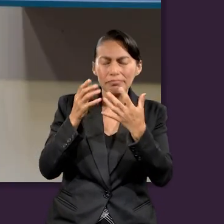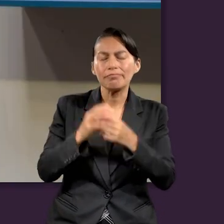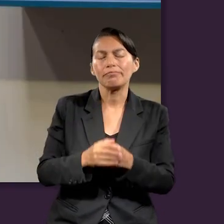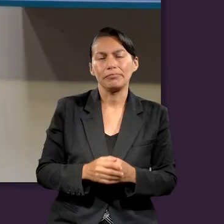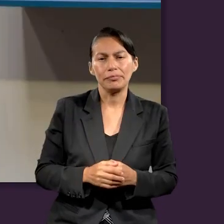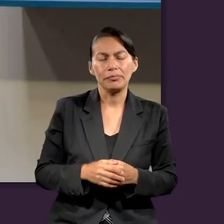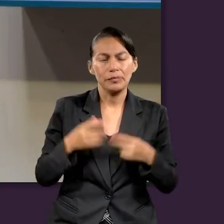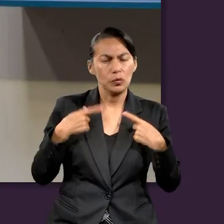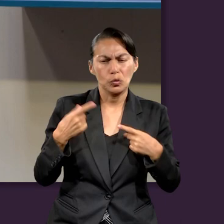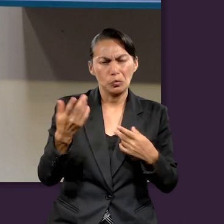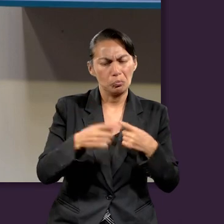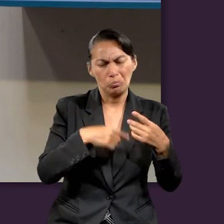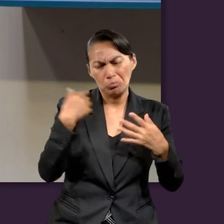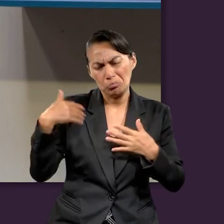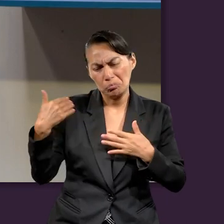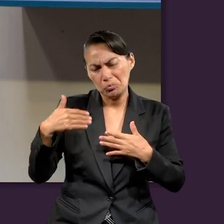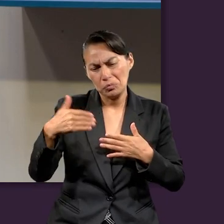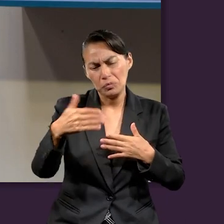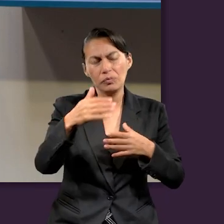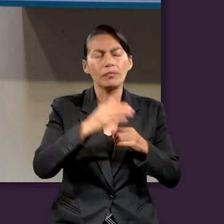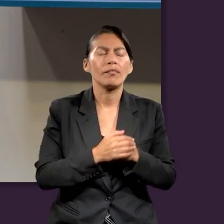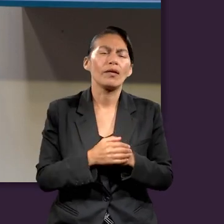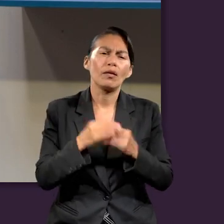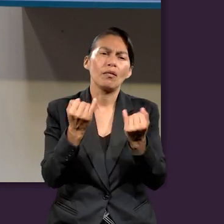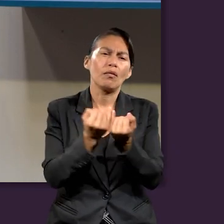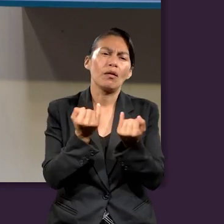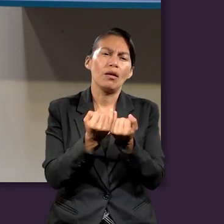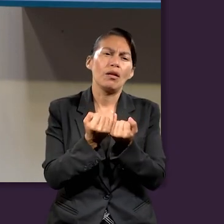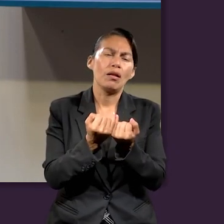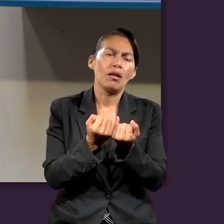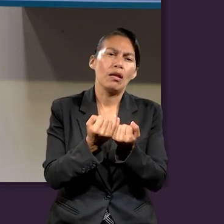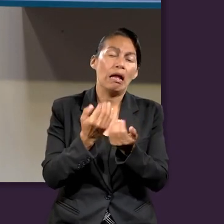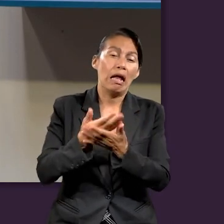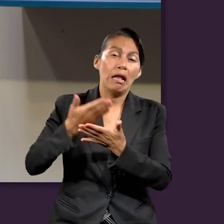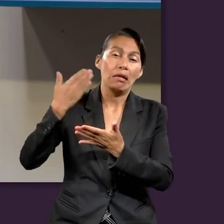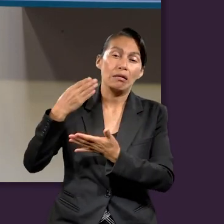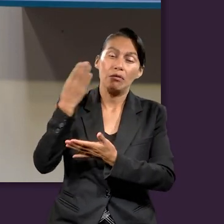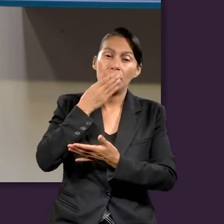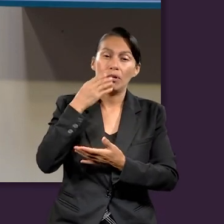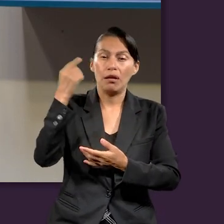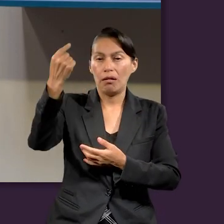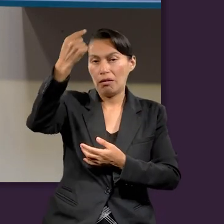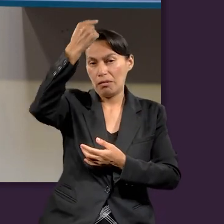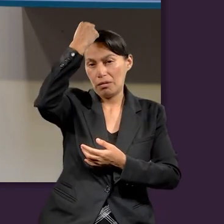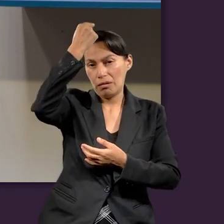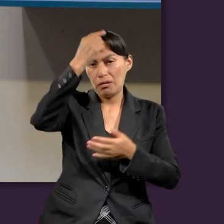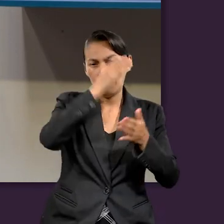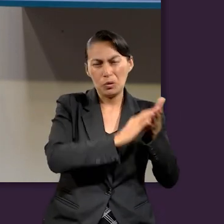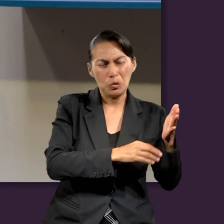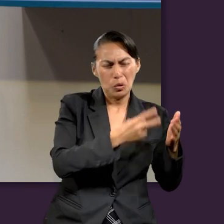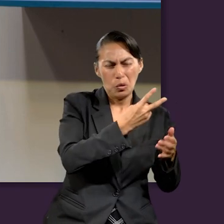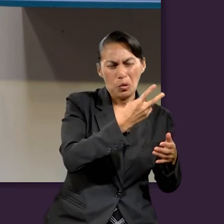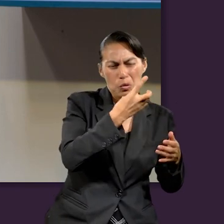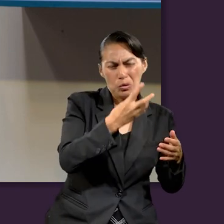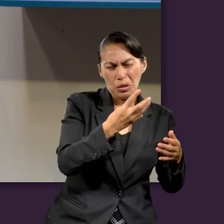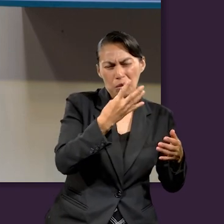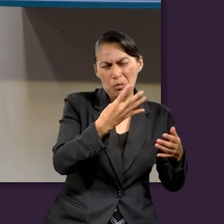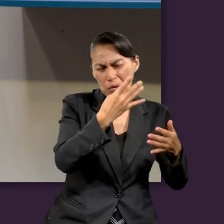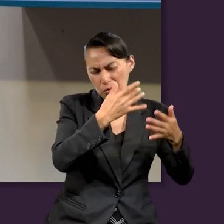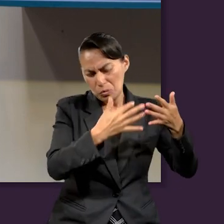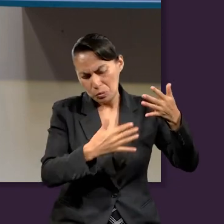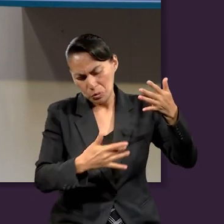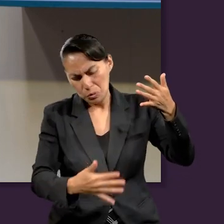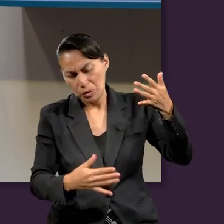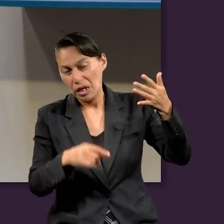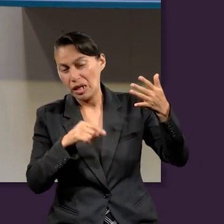lo vemos claramente como lo mencionaste en la Biblia histórica, que está registrada en el libro de Daniel, ahí por el capítulo 2, 3, 4,